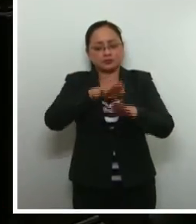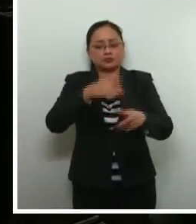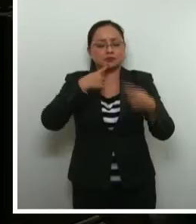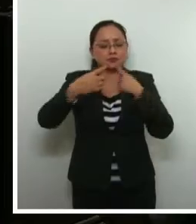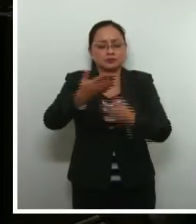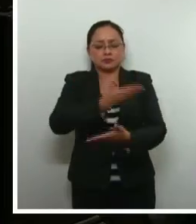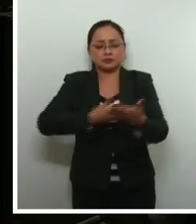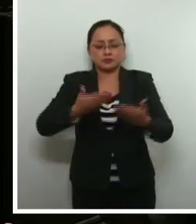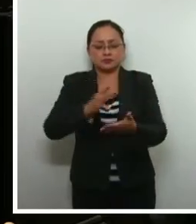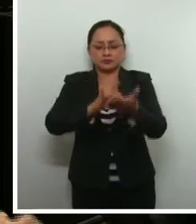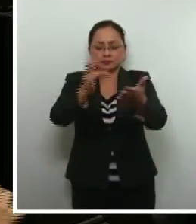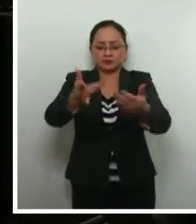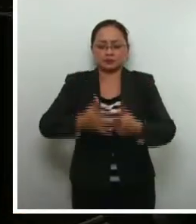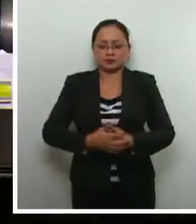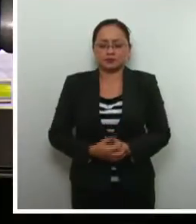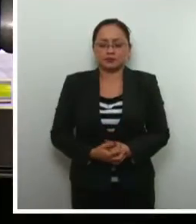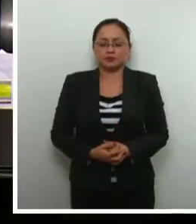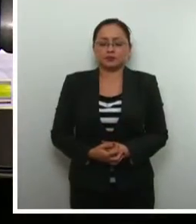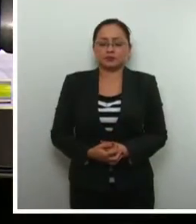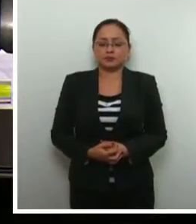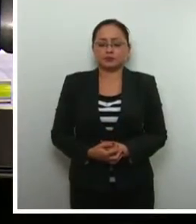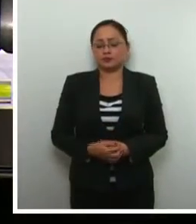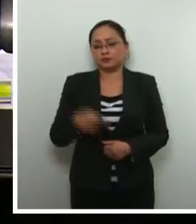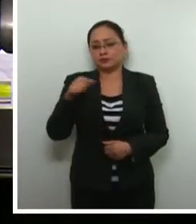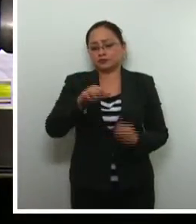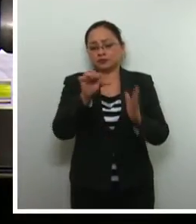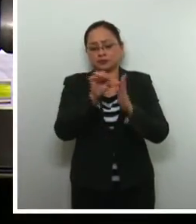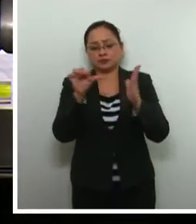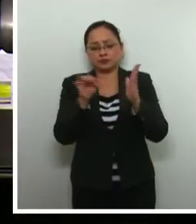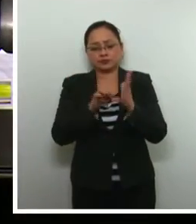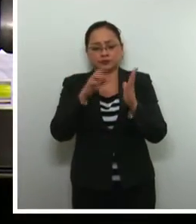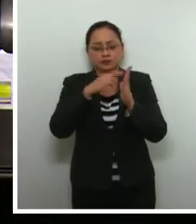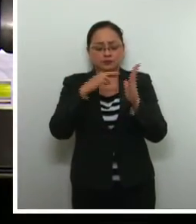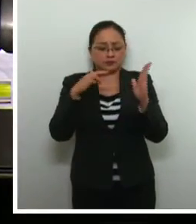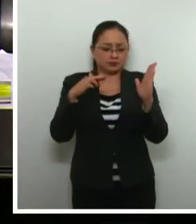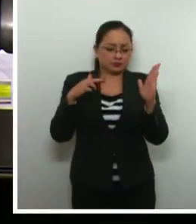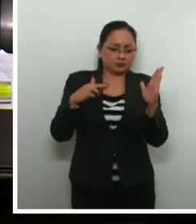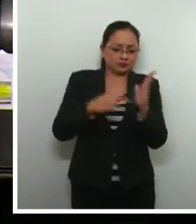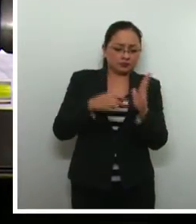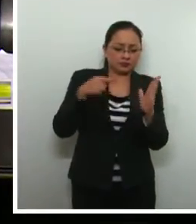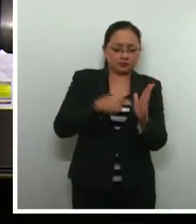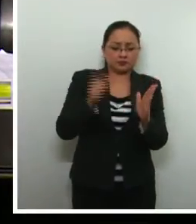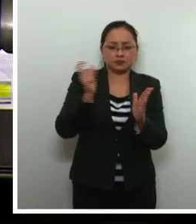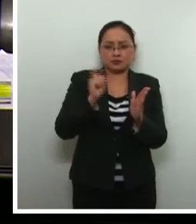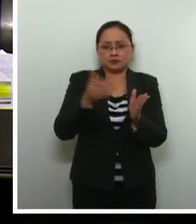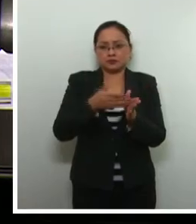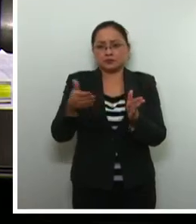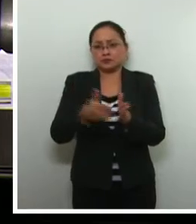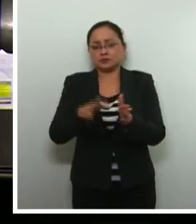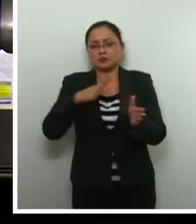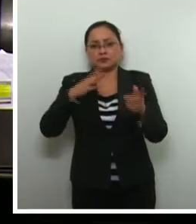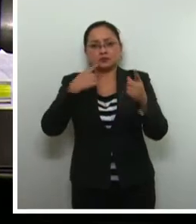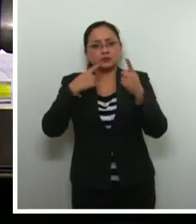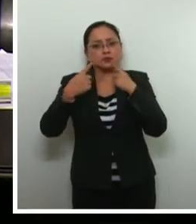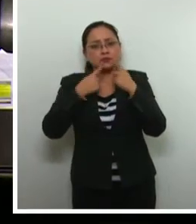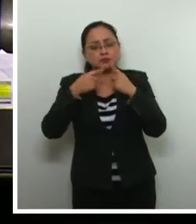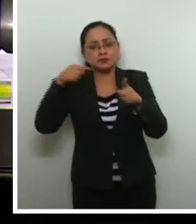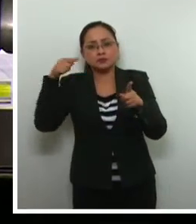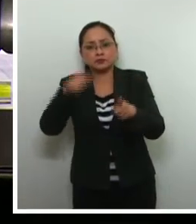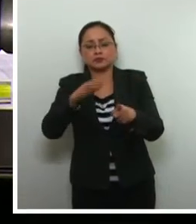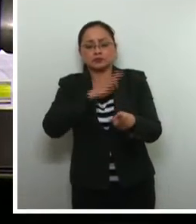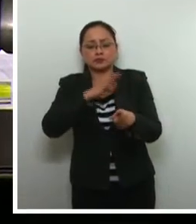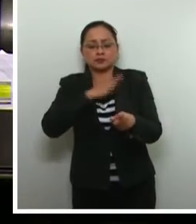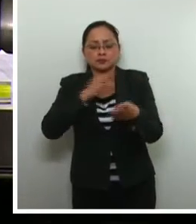discusión. Gracias. Ese artículo del reglamento se refiere que en el momento de la discusión en lo particular se puedan